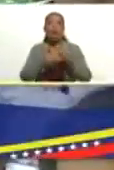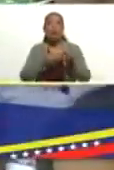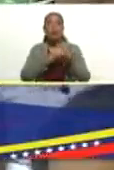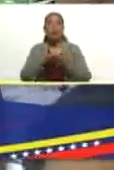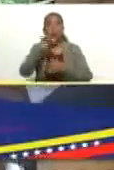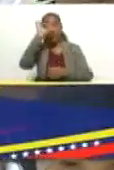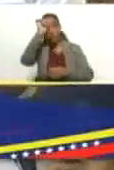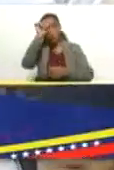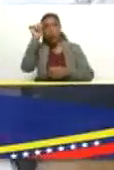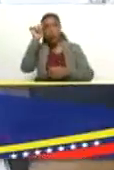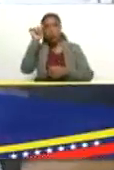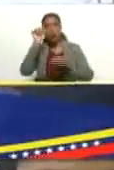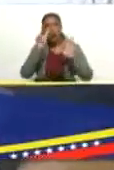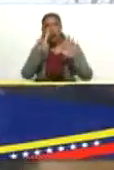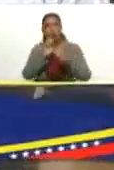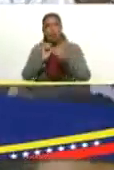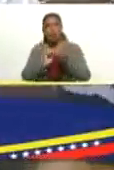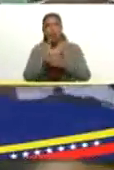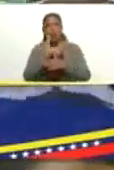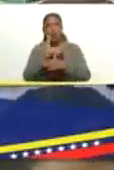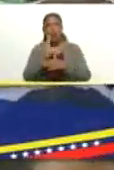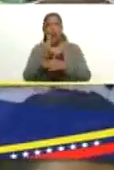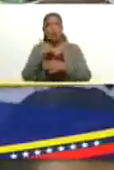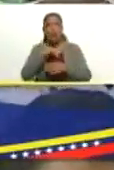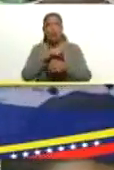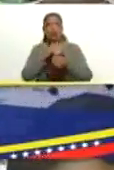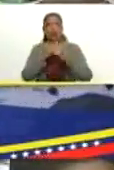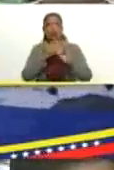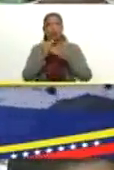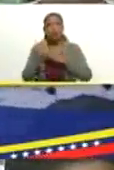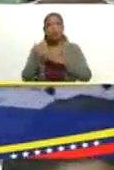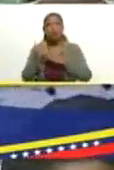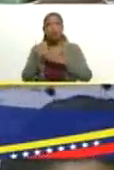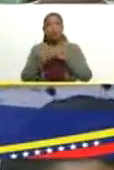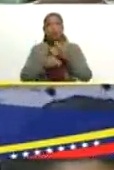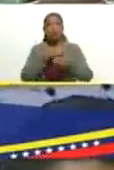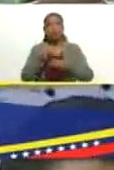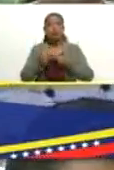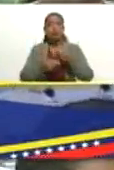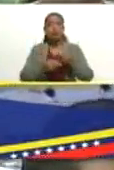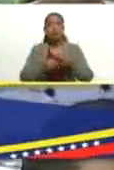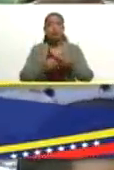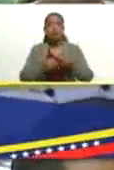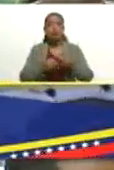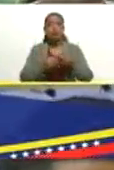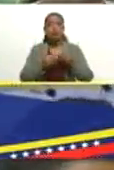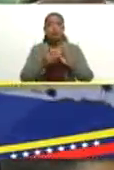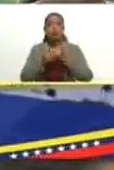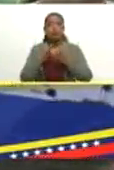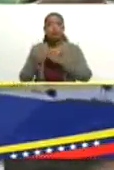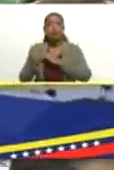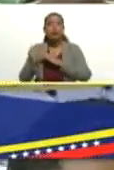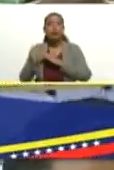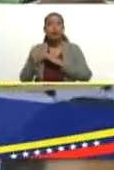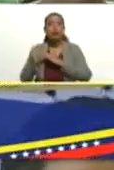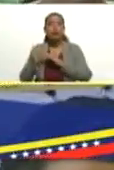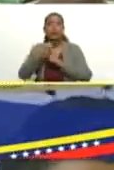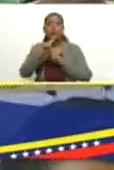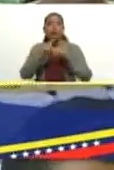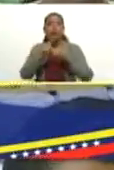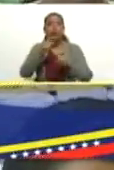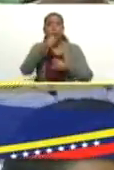mayo. Es de resaltar que nuestro urbanismo fue considerado para establecer un centro comunitario para la consulta popular, ya